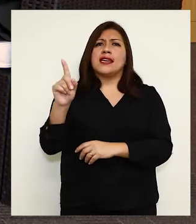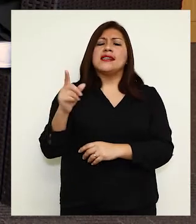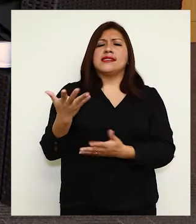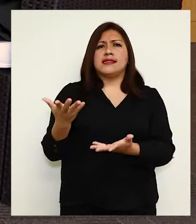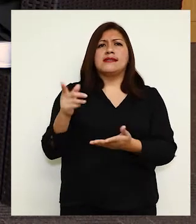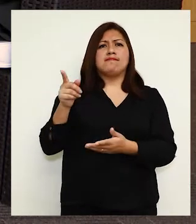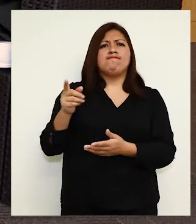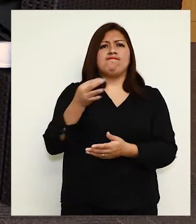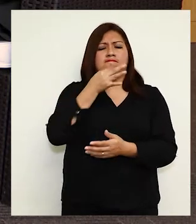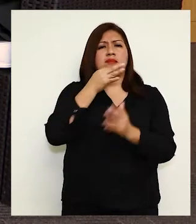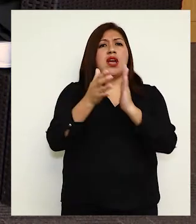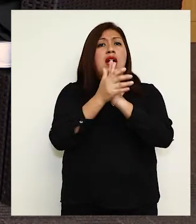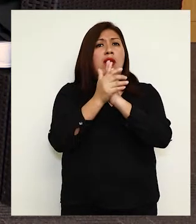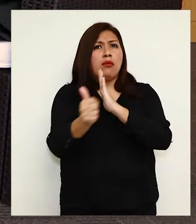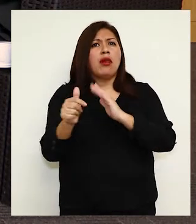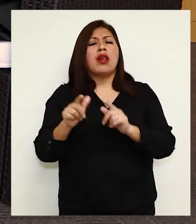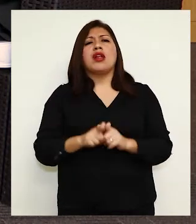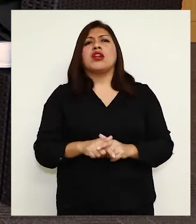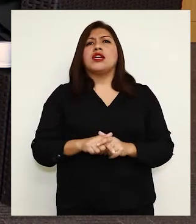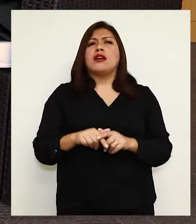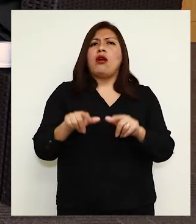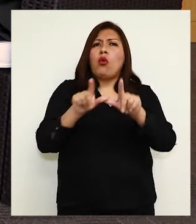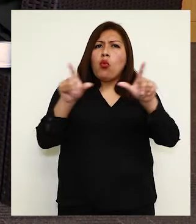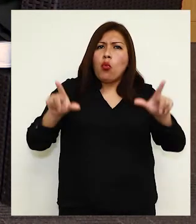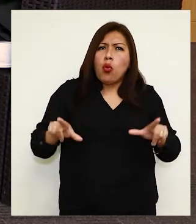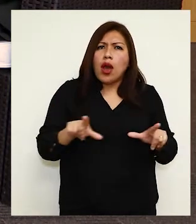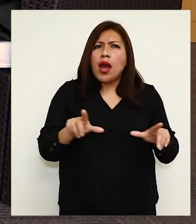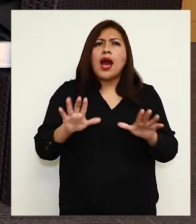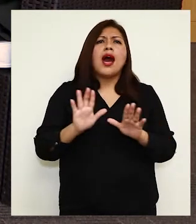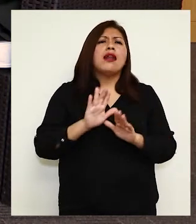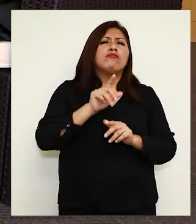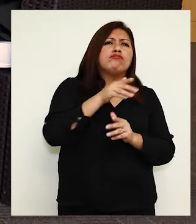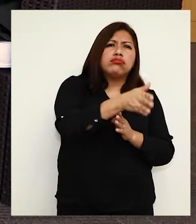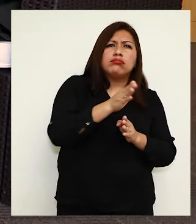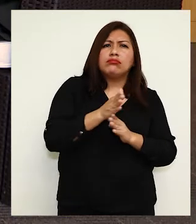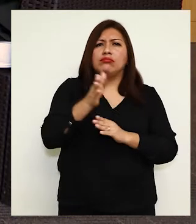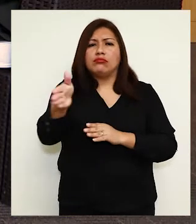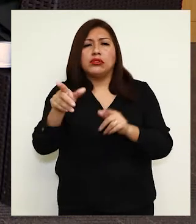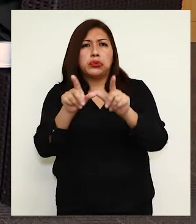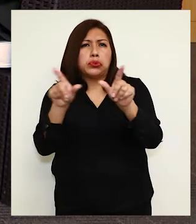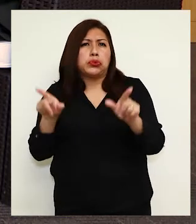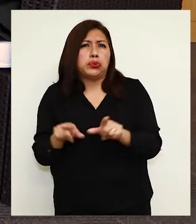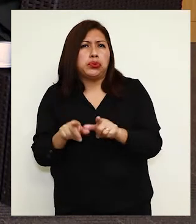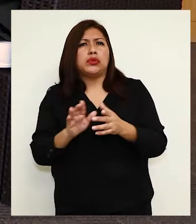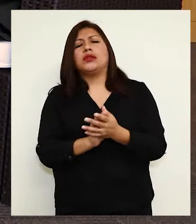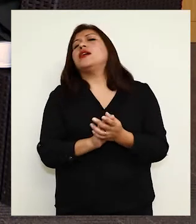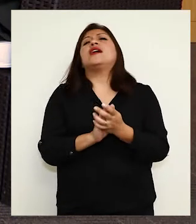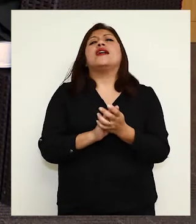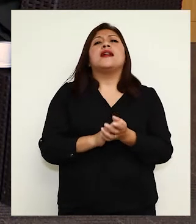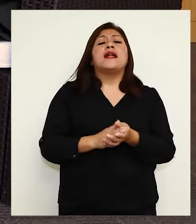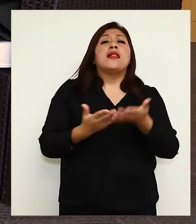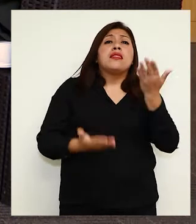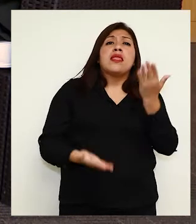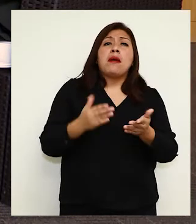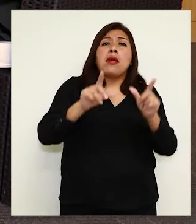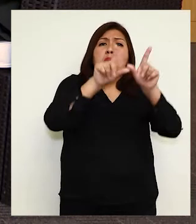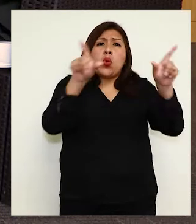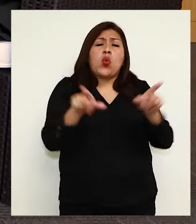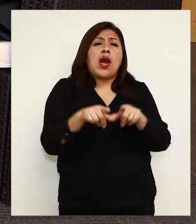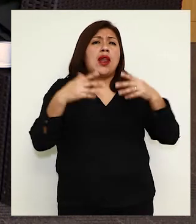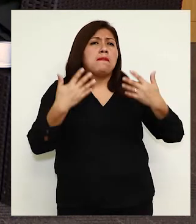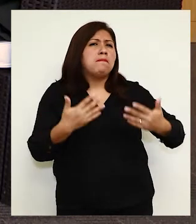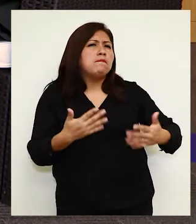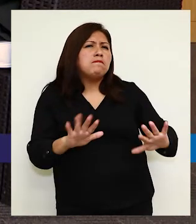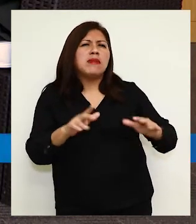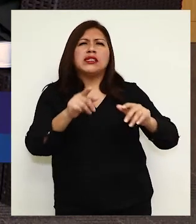física hacia localidades muy distantes. Podría señalarte quizás una de las zonas más álgidas que